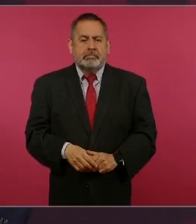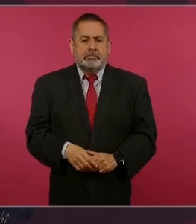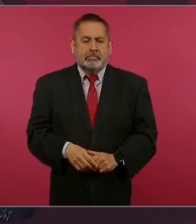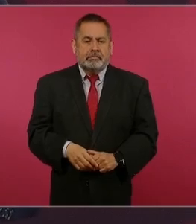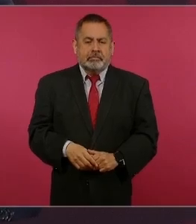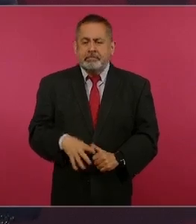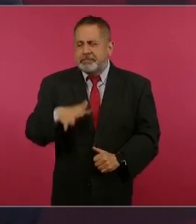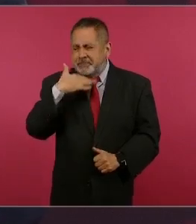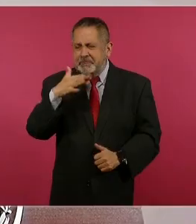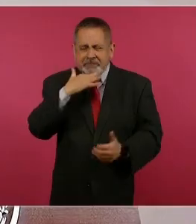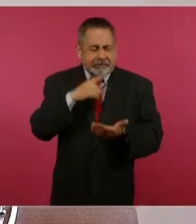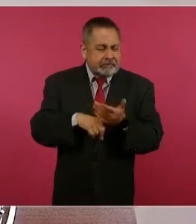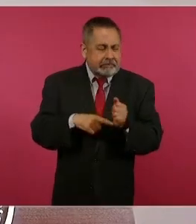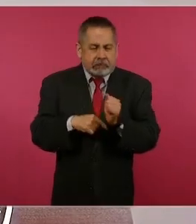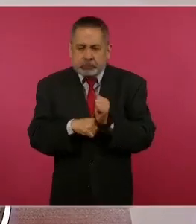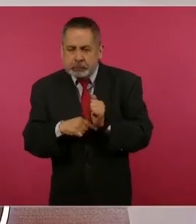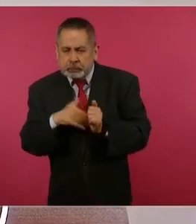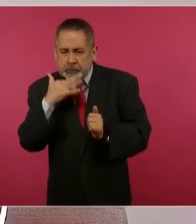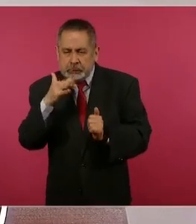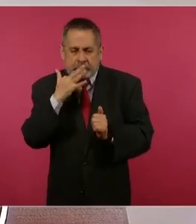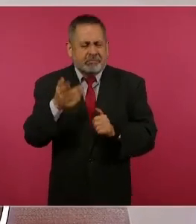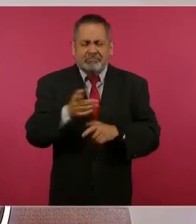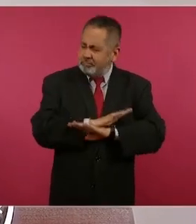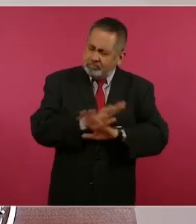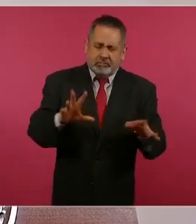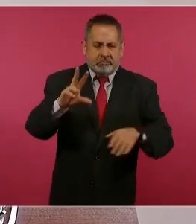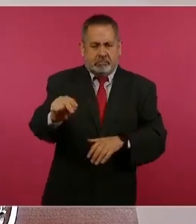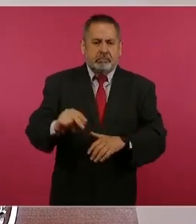no a la corrupción.